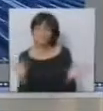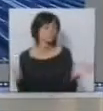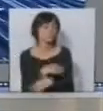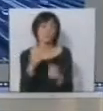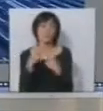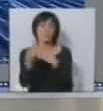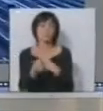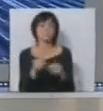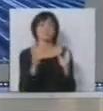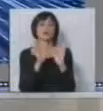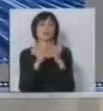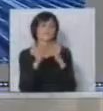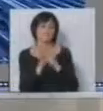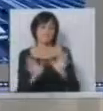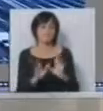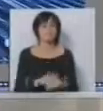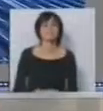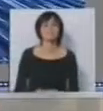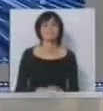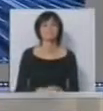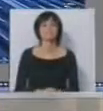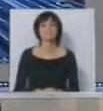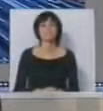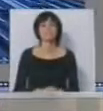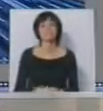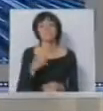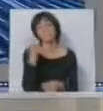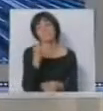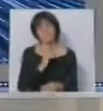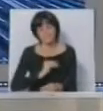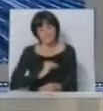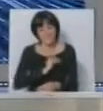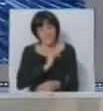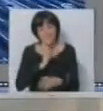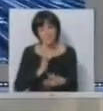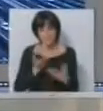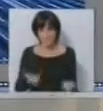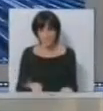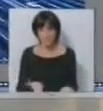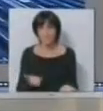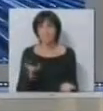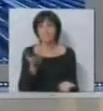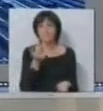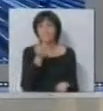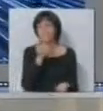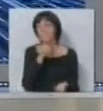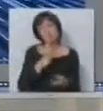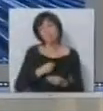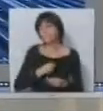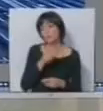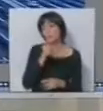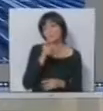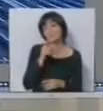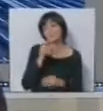se manejan a través de las redes sociales. Pero bueno, estamos hablando ahora, de estos dos enamorados. Tortolitos. Y lamento decirte que no te hicieron caso, pero ahora te voy a contar